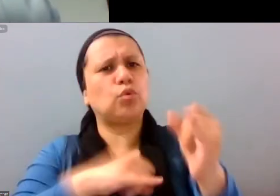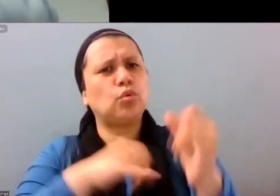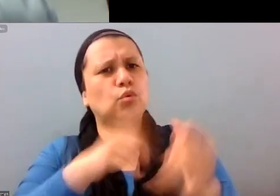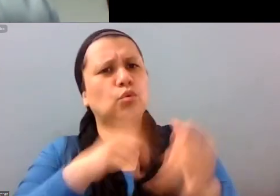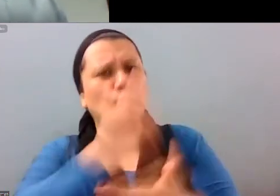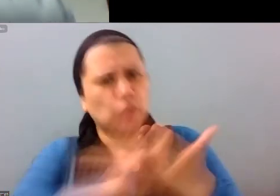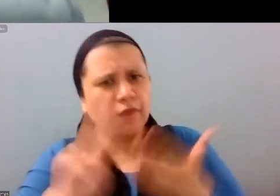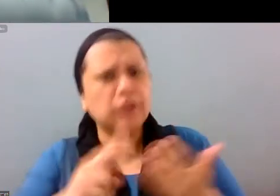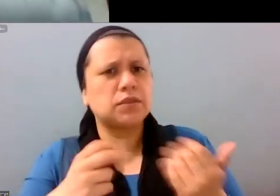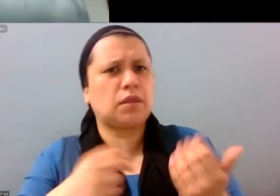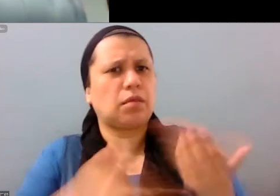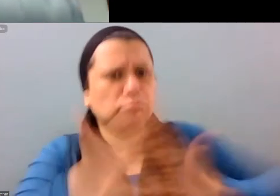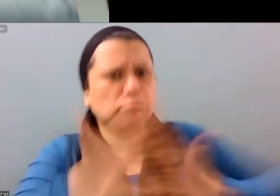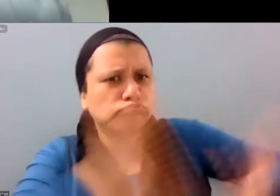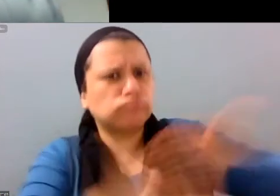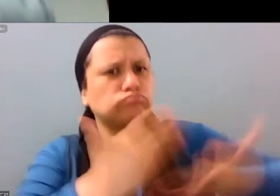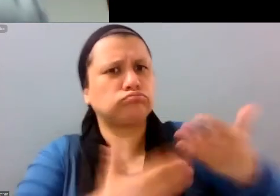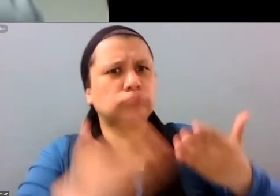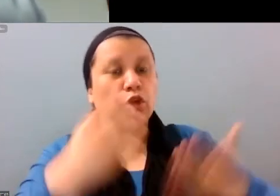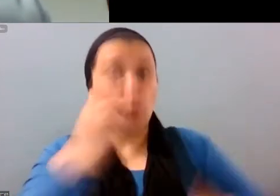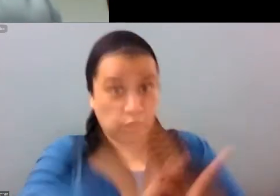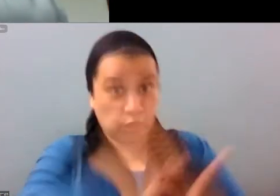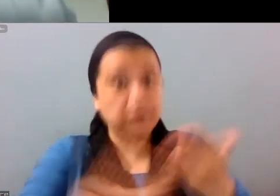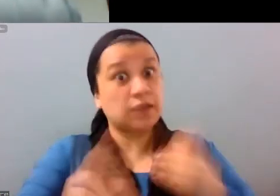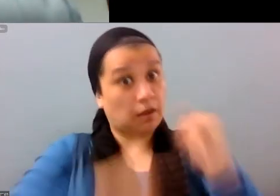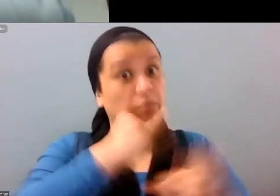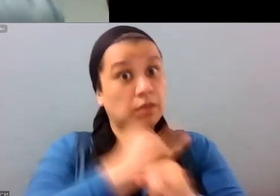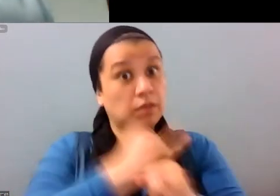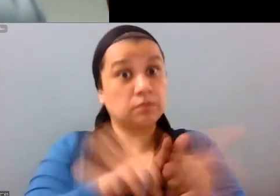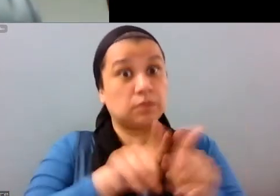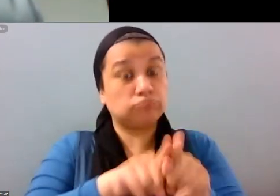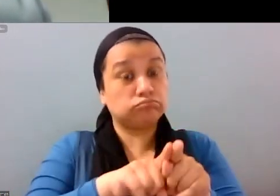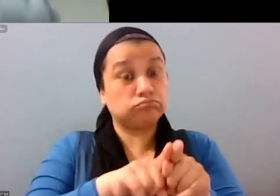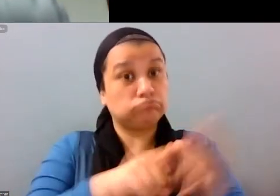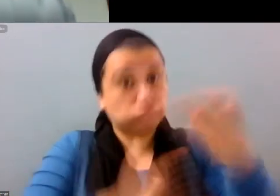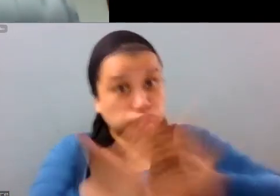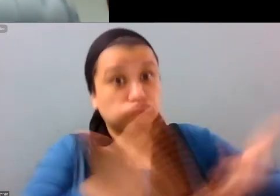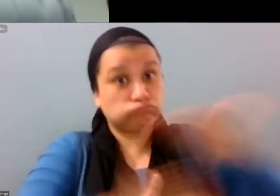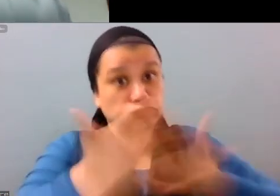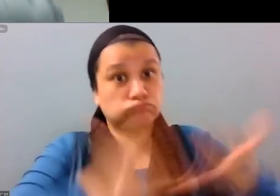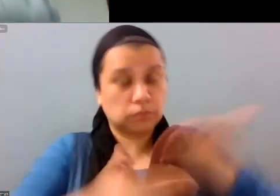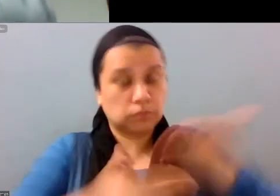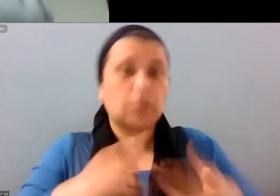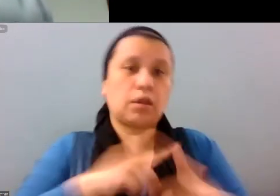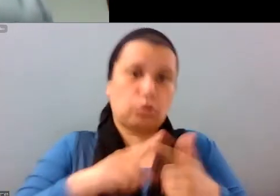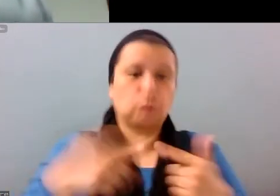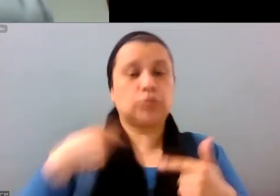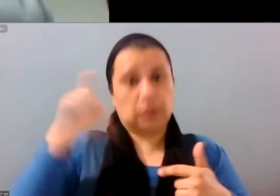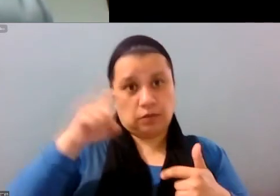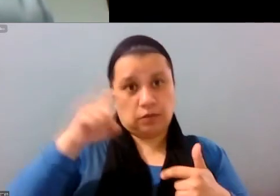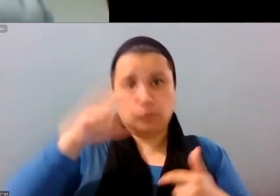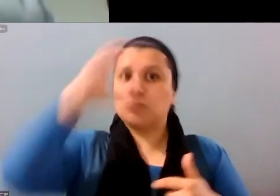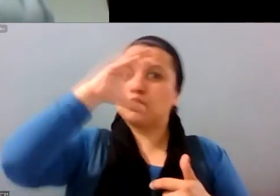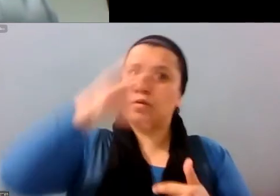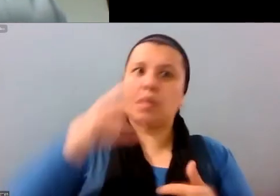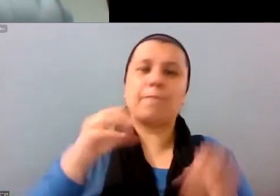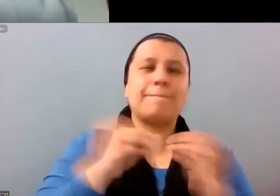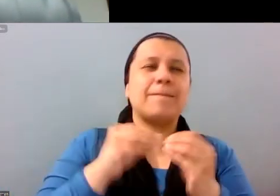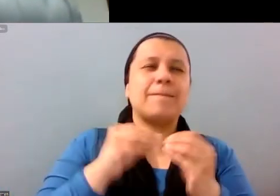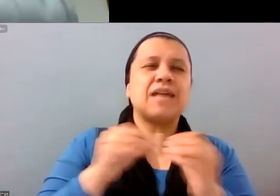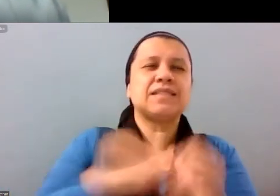incluso a nivel internacional todo ello creo que debemos de buscar mecanismos más institucionales